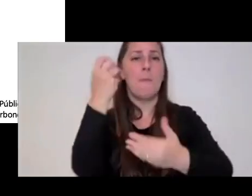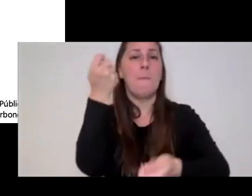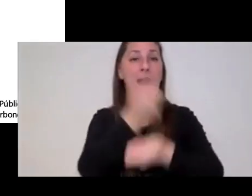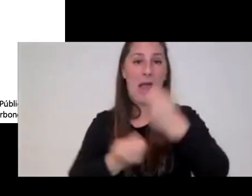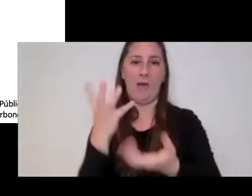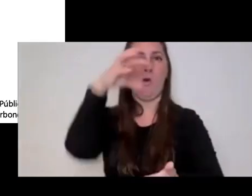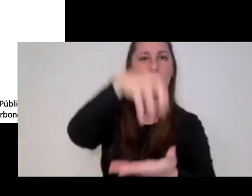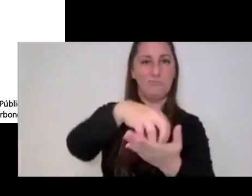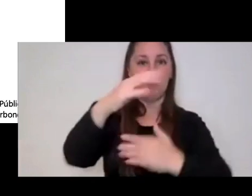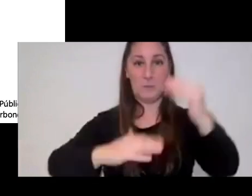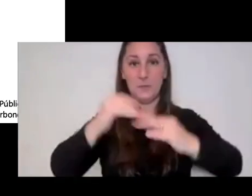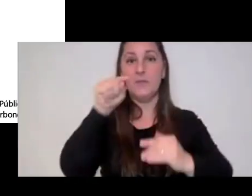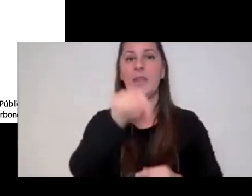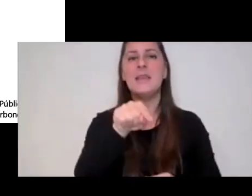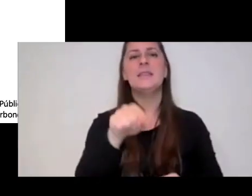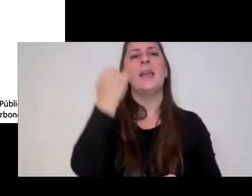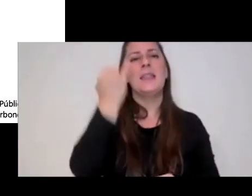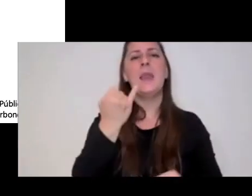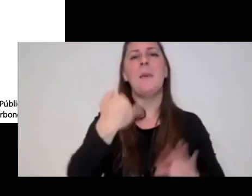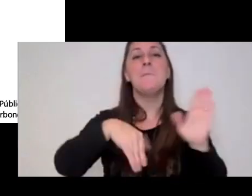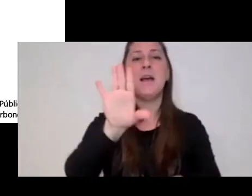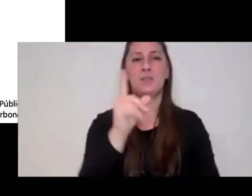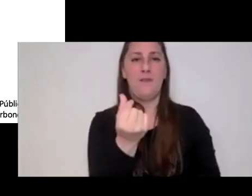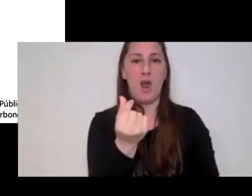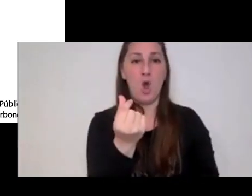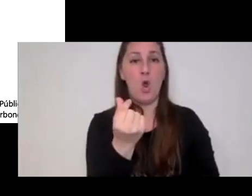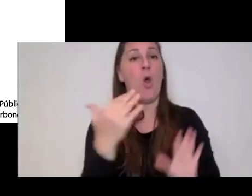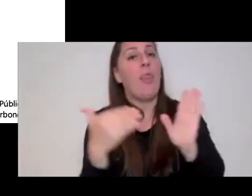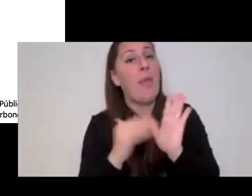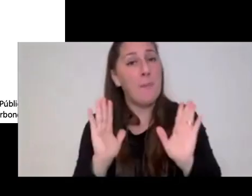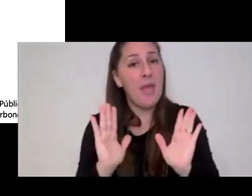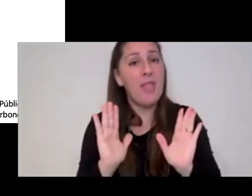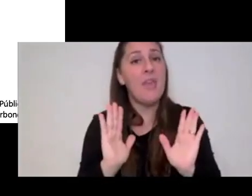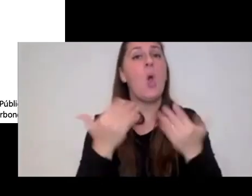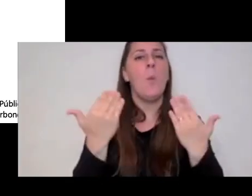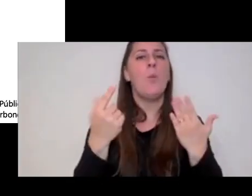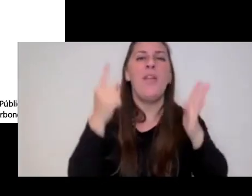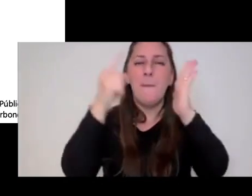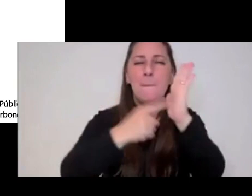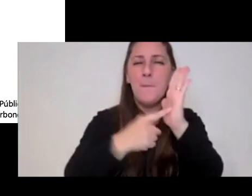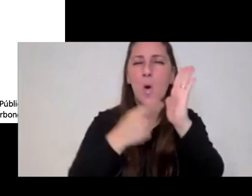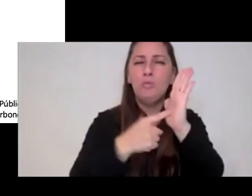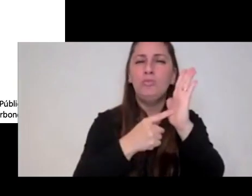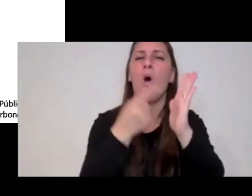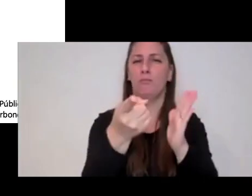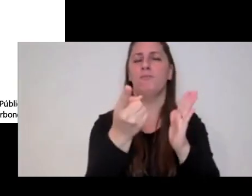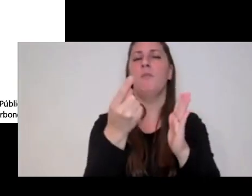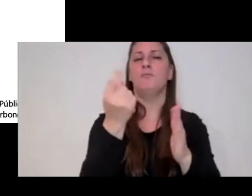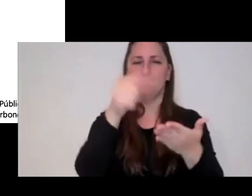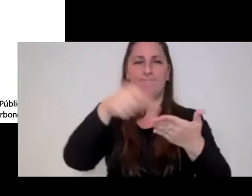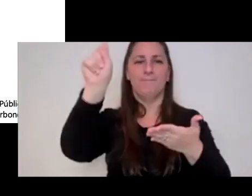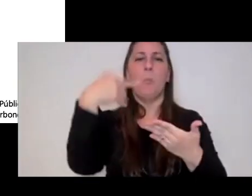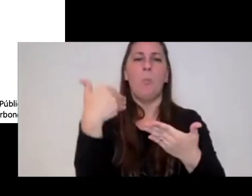mercado va a tener mayor valor siempre y cuando pueda ser calificado como un producto apto para aplicar al régimen